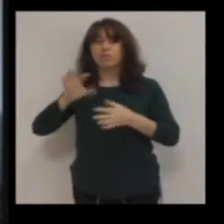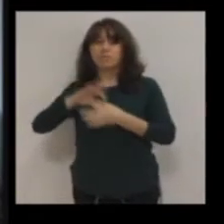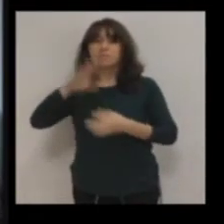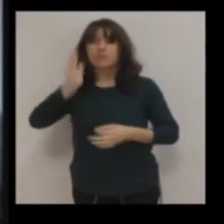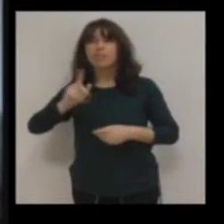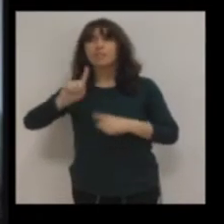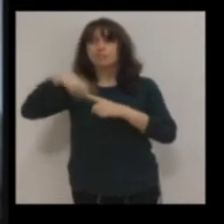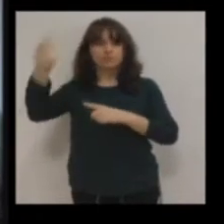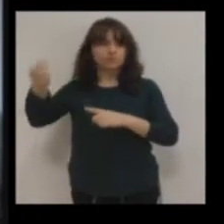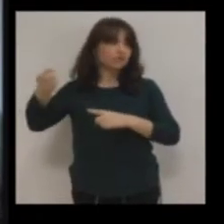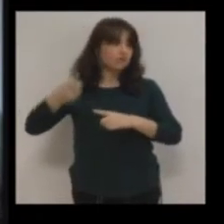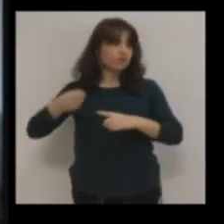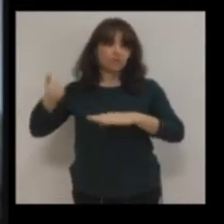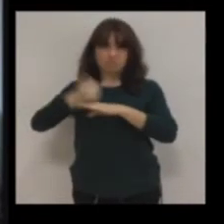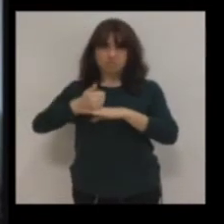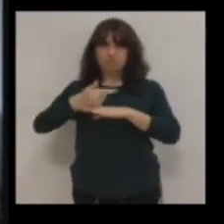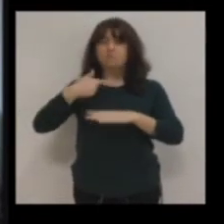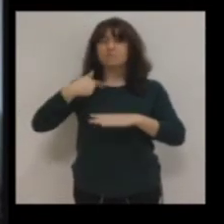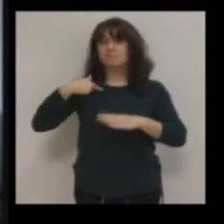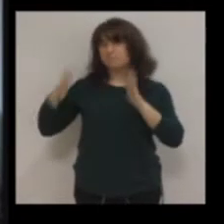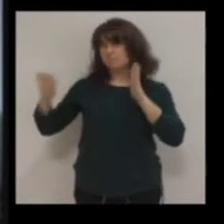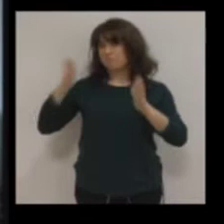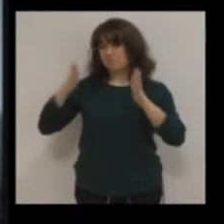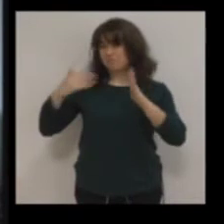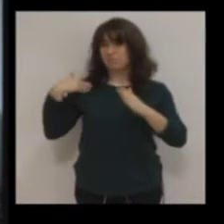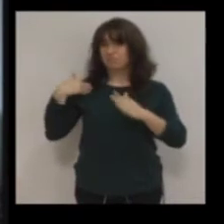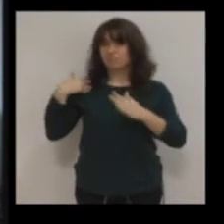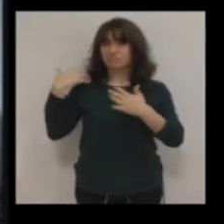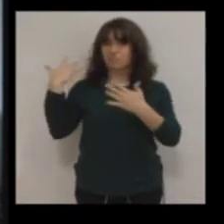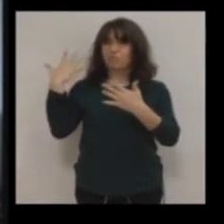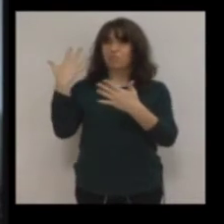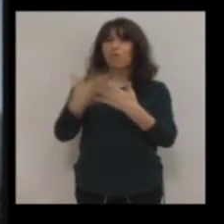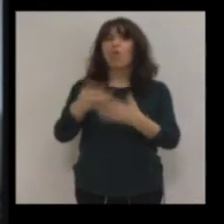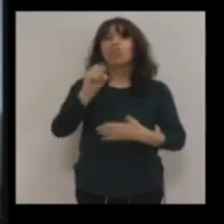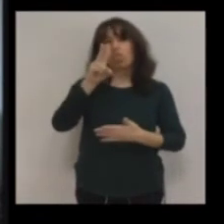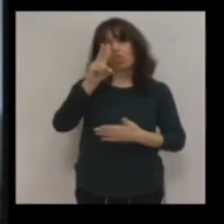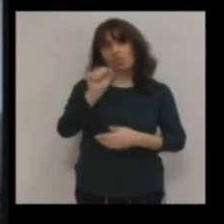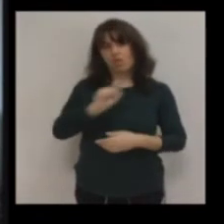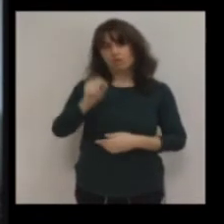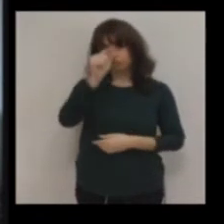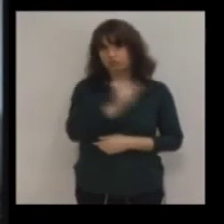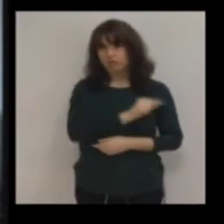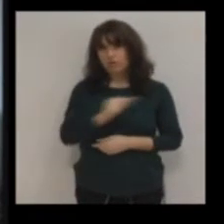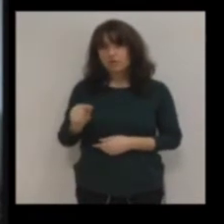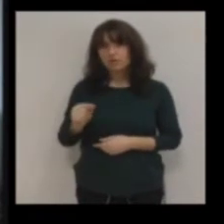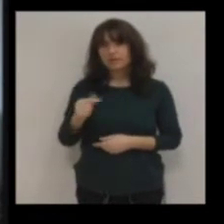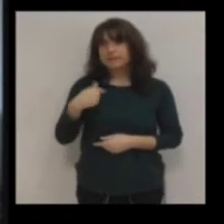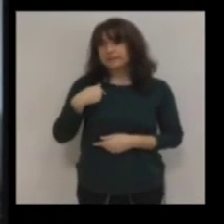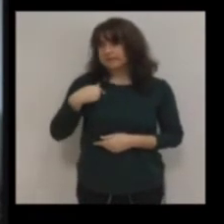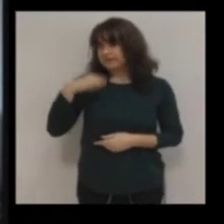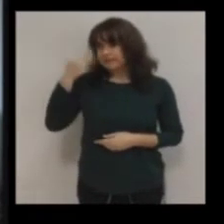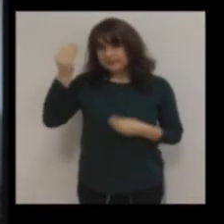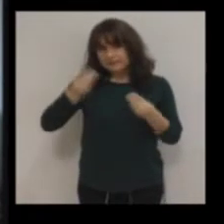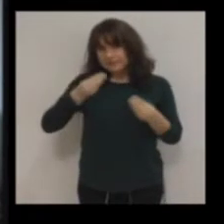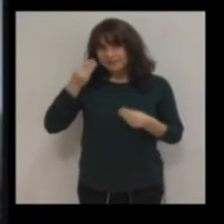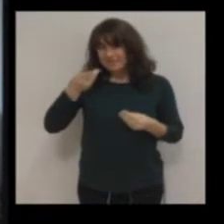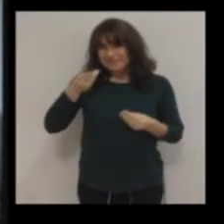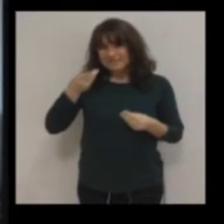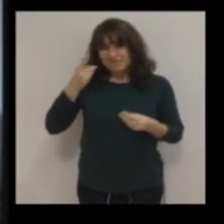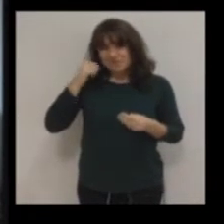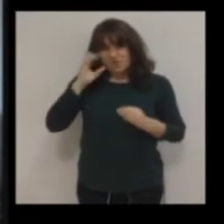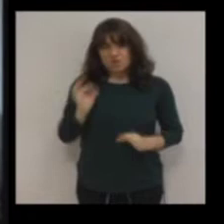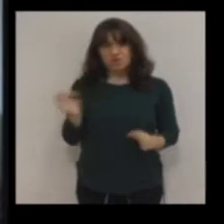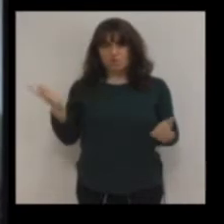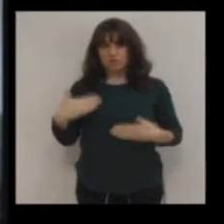la audiencia. En todo ese periodo de tiempo habían pasado 12 años. Yo creo que todo eso es que carece de sentido.